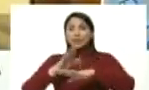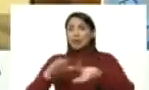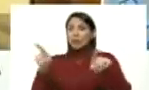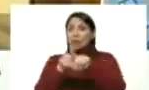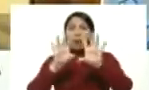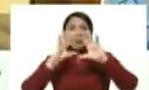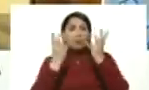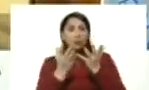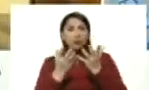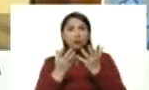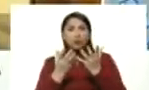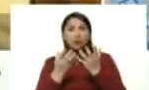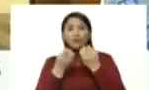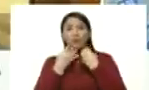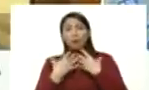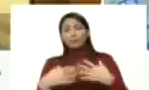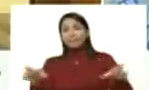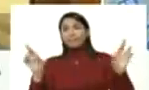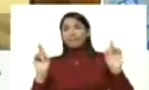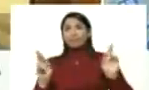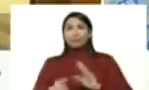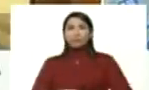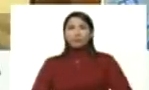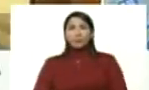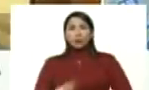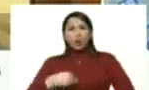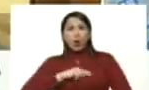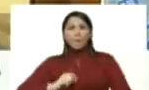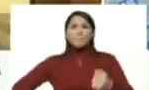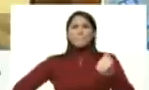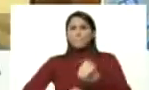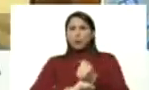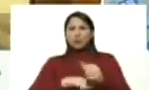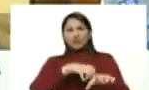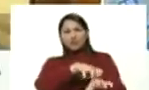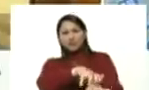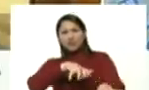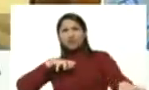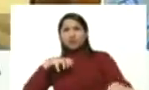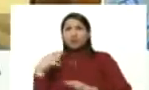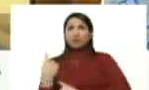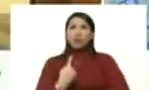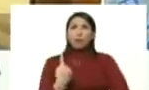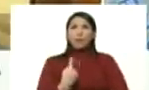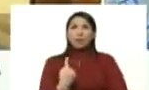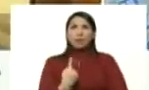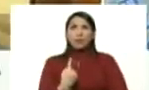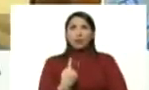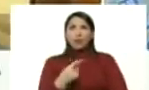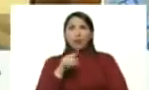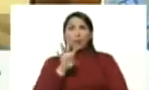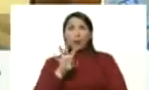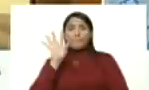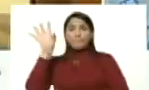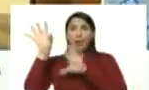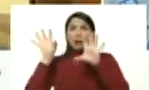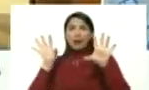bueno, afortunadamente tuvimos el apoyo mayoritario, solamente 4 países